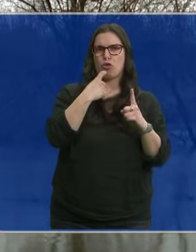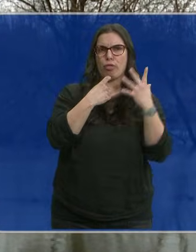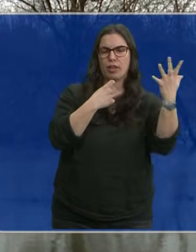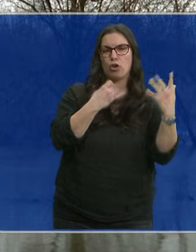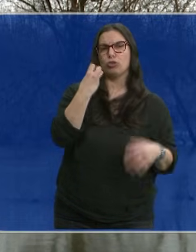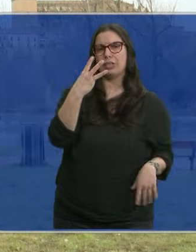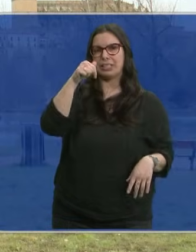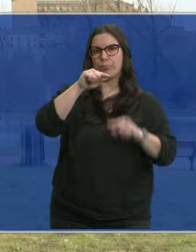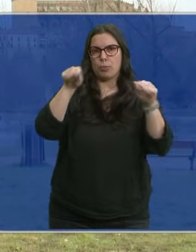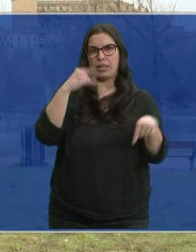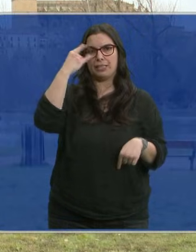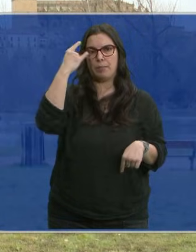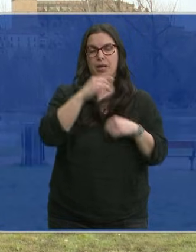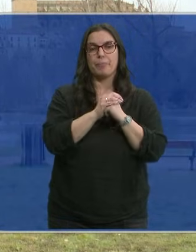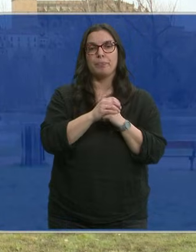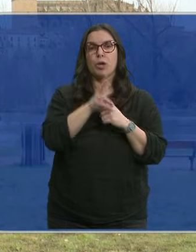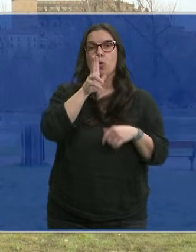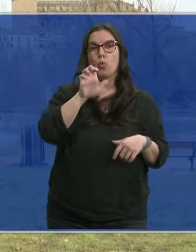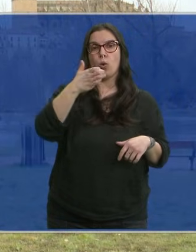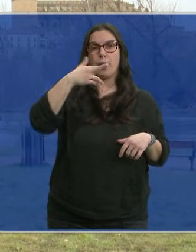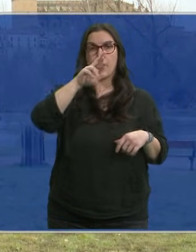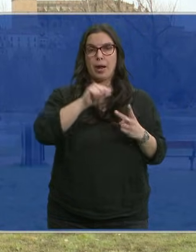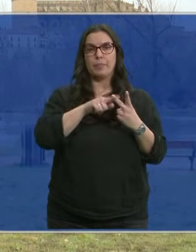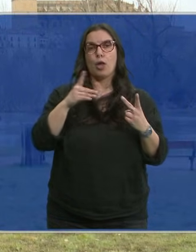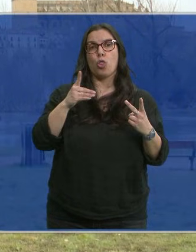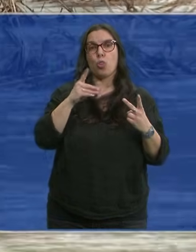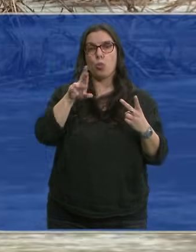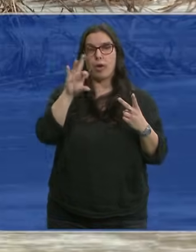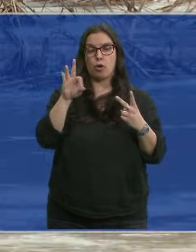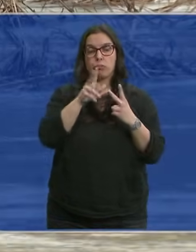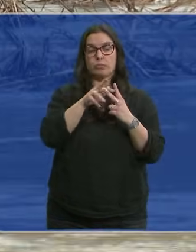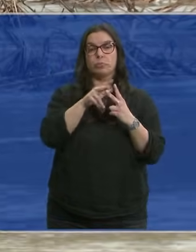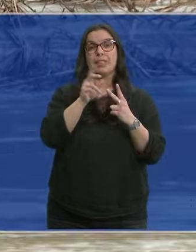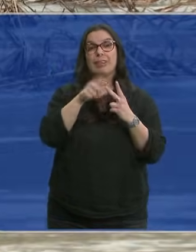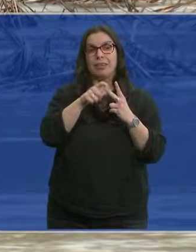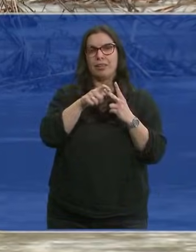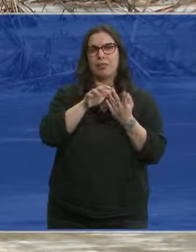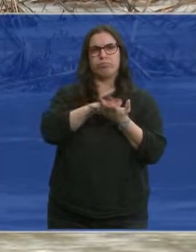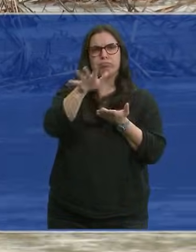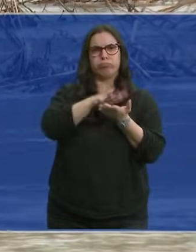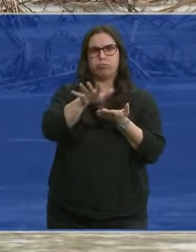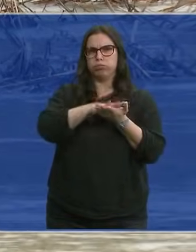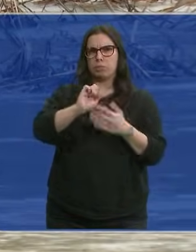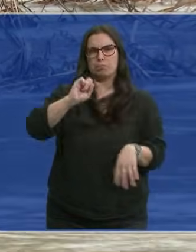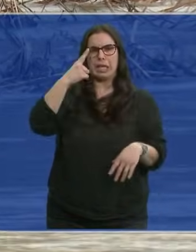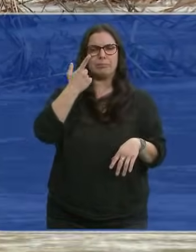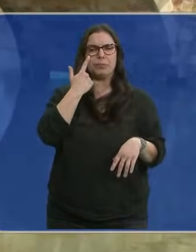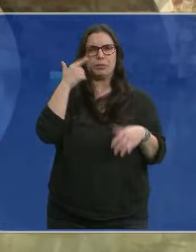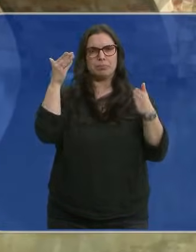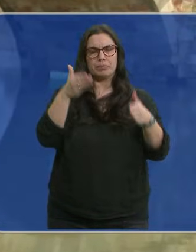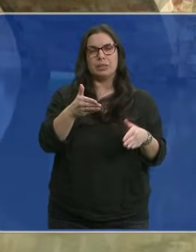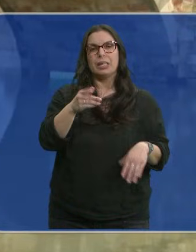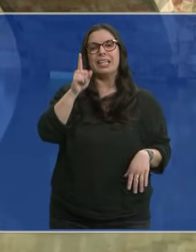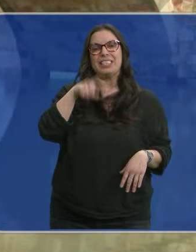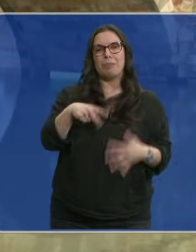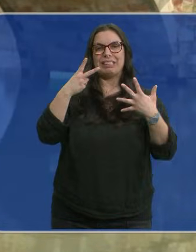3 en la provincia de Salamanca, en el Huebra y en el Duero, que es el río que concentra mayor atención, a la vez que hay